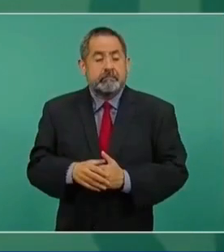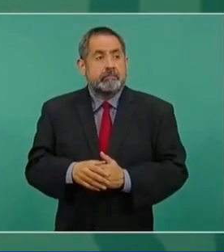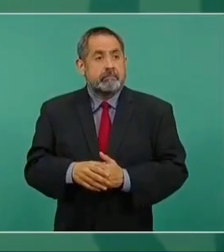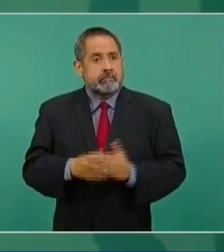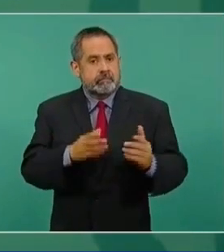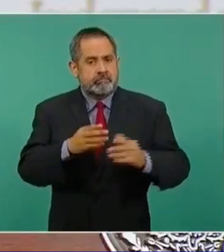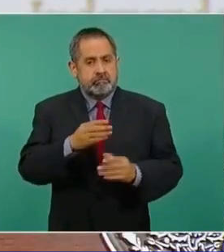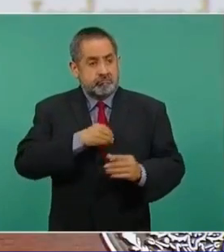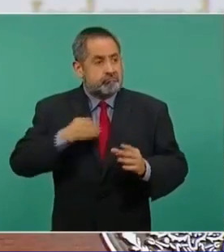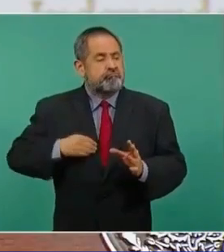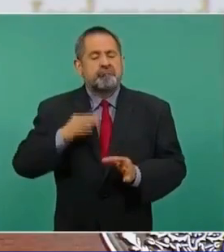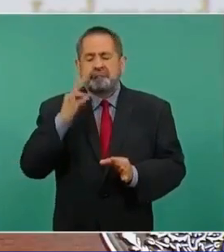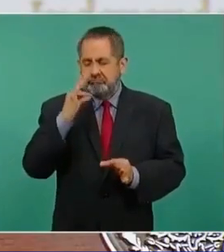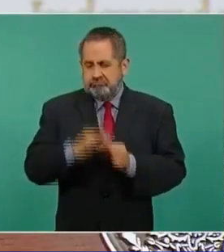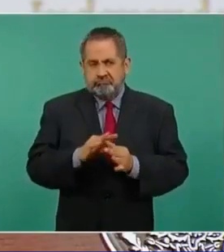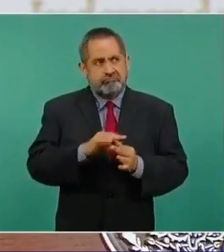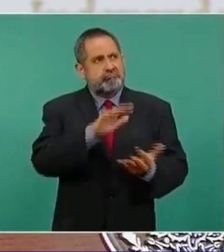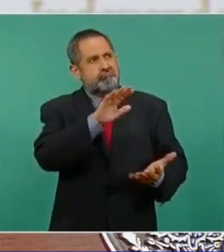y cumplió,